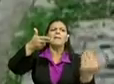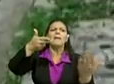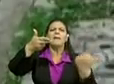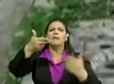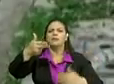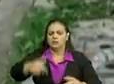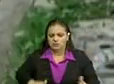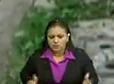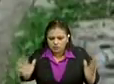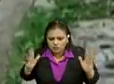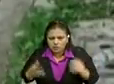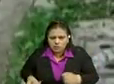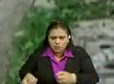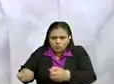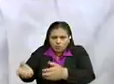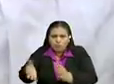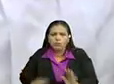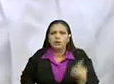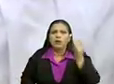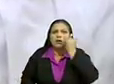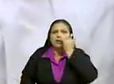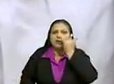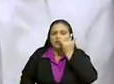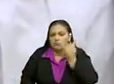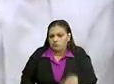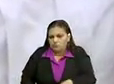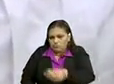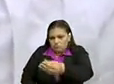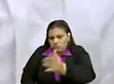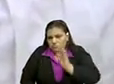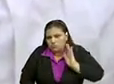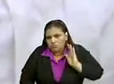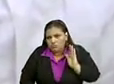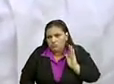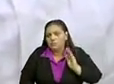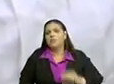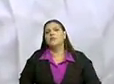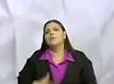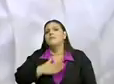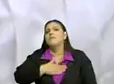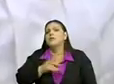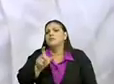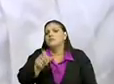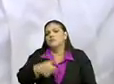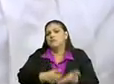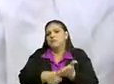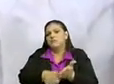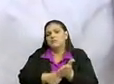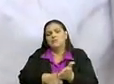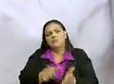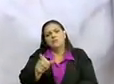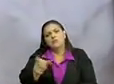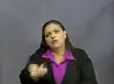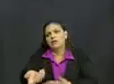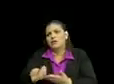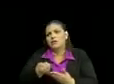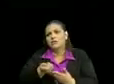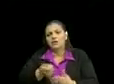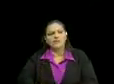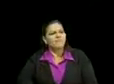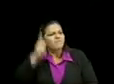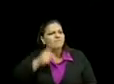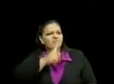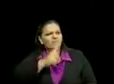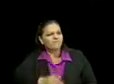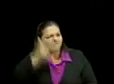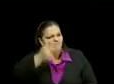Le digo, llévatelo. Se me lleva el celular y la cartera. Yo le digo, ¿sabes qué? Dame los papeles, llévate la cartera, no me interesa. Te caigo y te mato. Sin